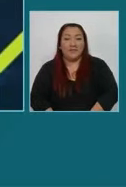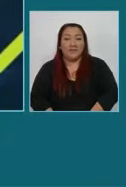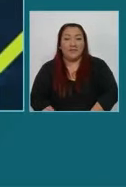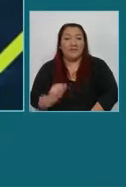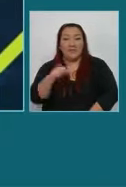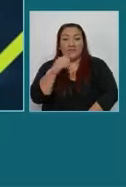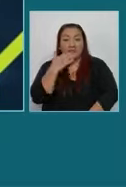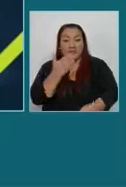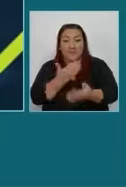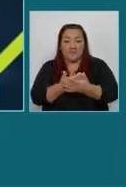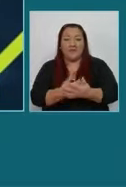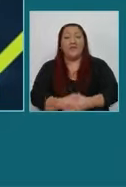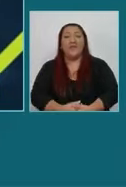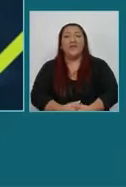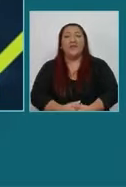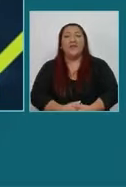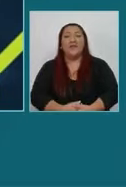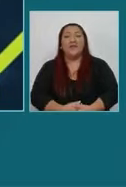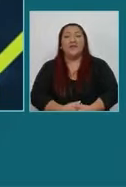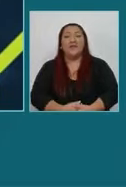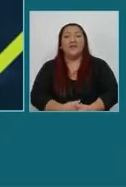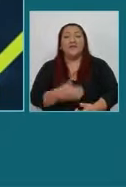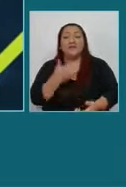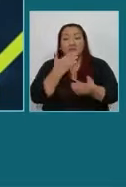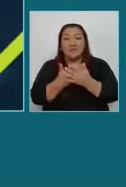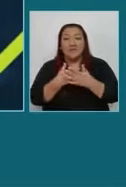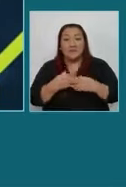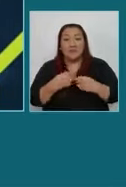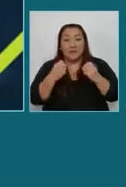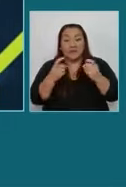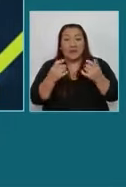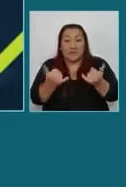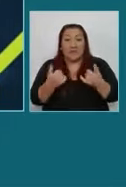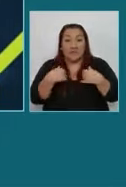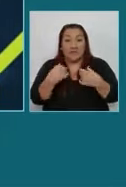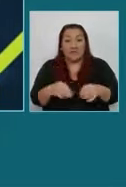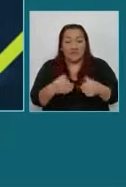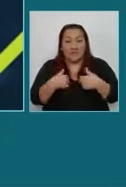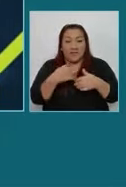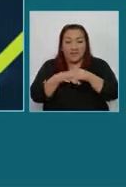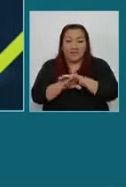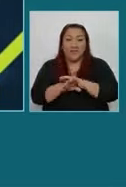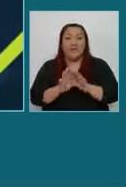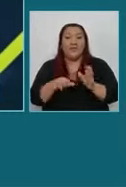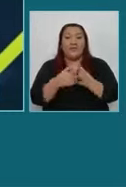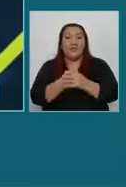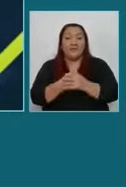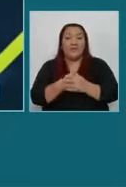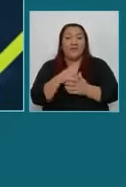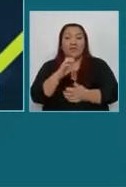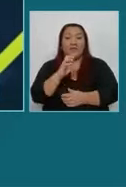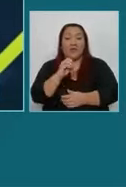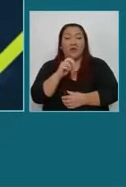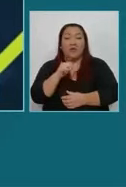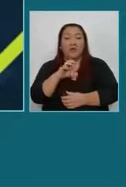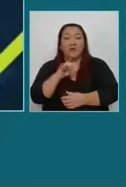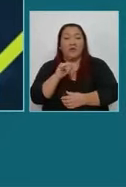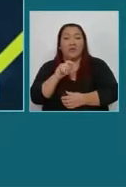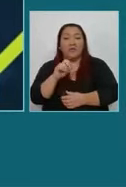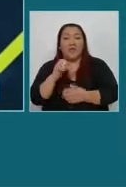En primero, agradecer la oportunidad y la colaboración que siempre hemos tenido en el sistema al Concitec por la invitación.